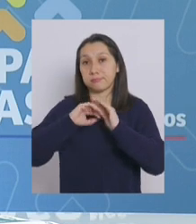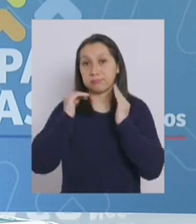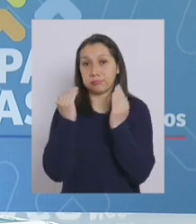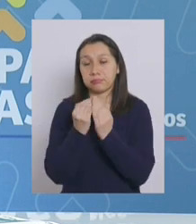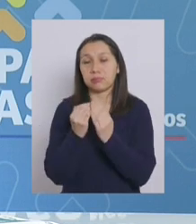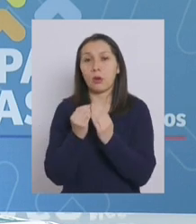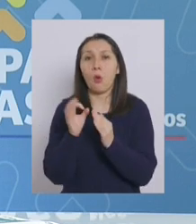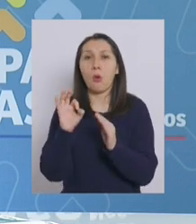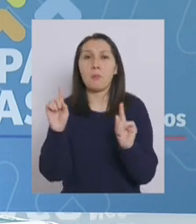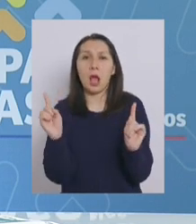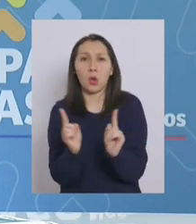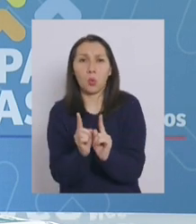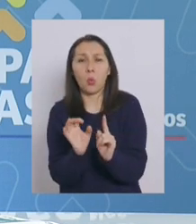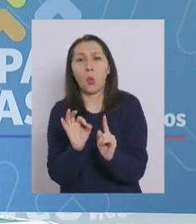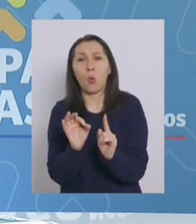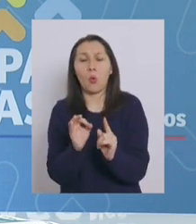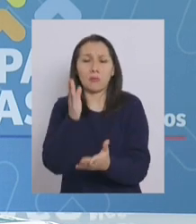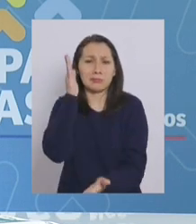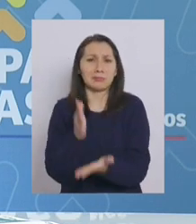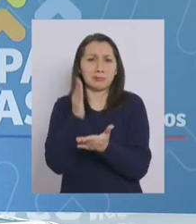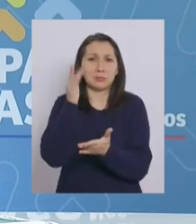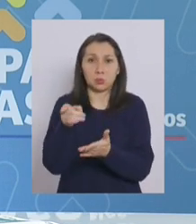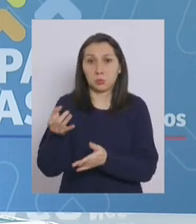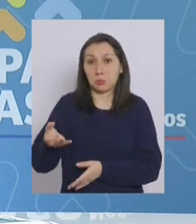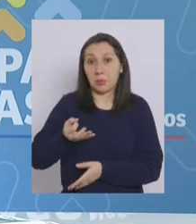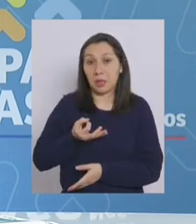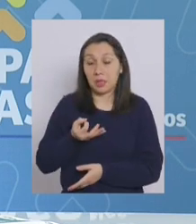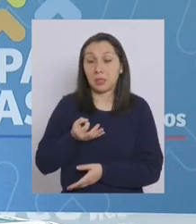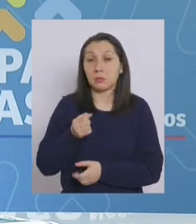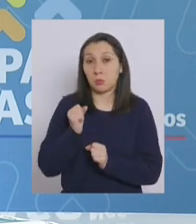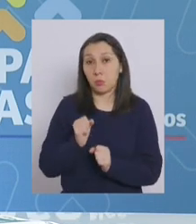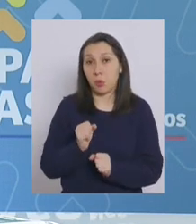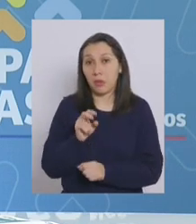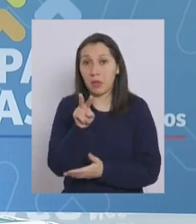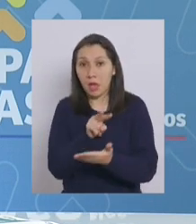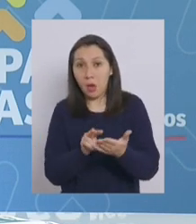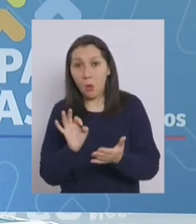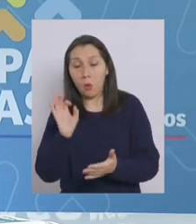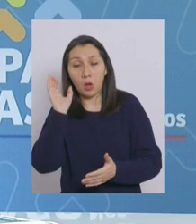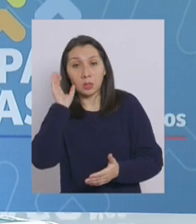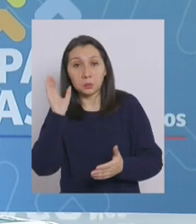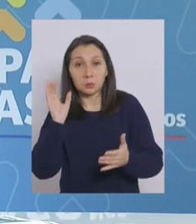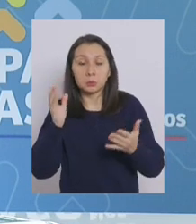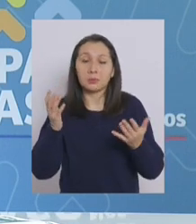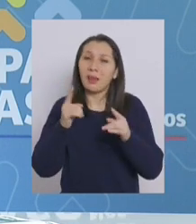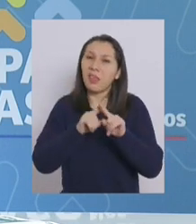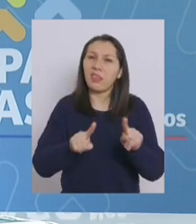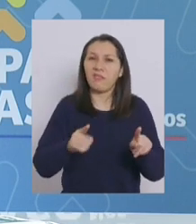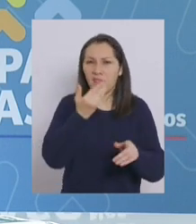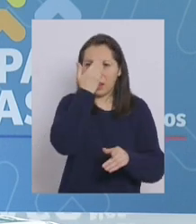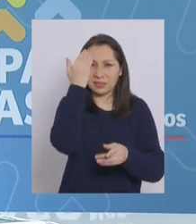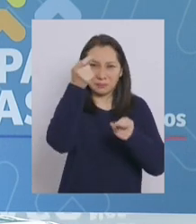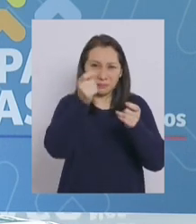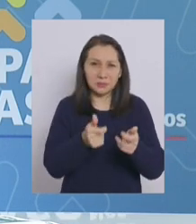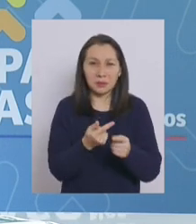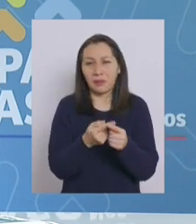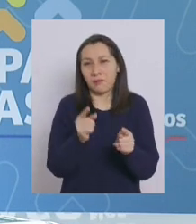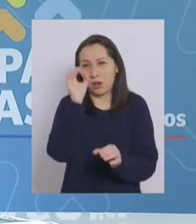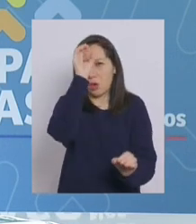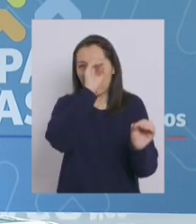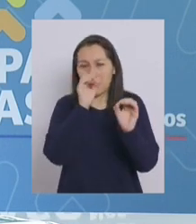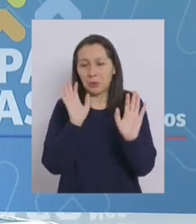hacerlas menos o más estrictas, como usted ha podido leer o escuchar, diferentes expertos y diferentes